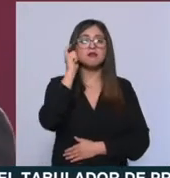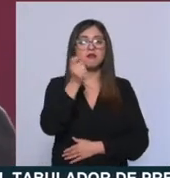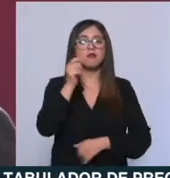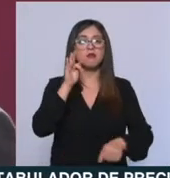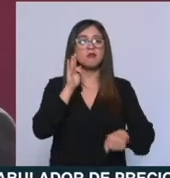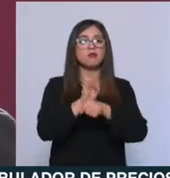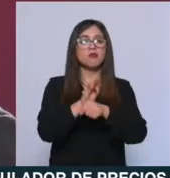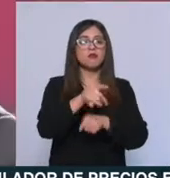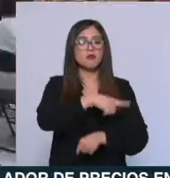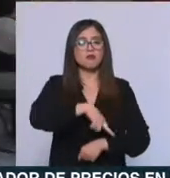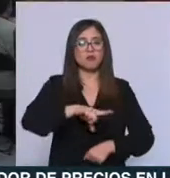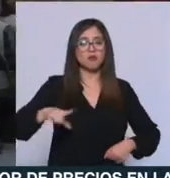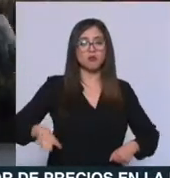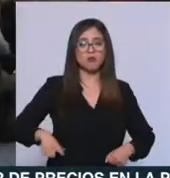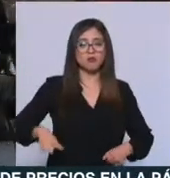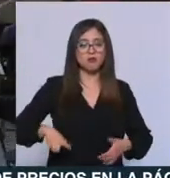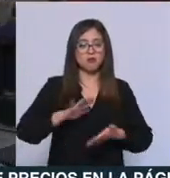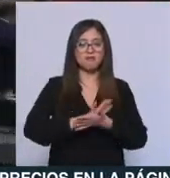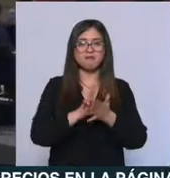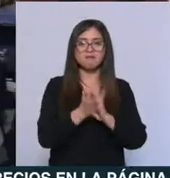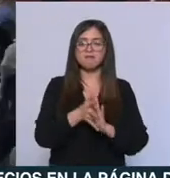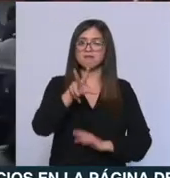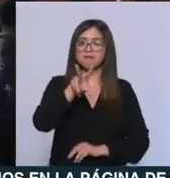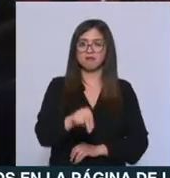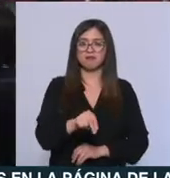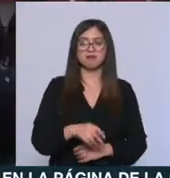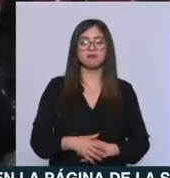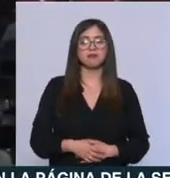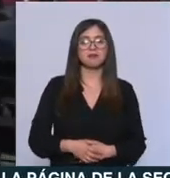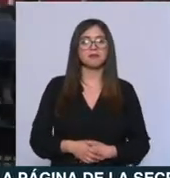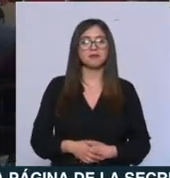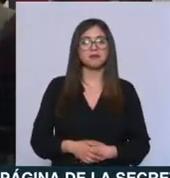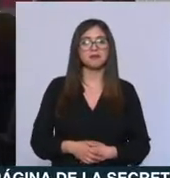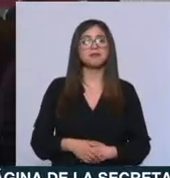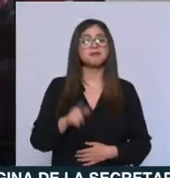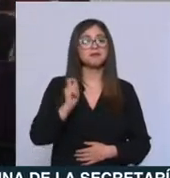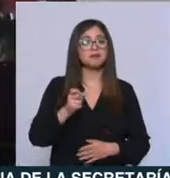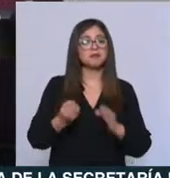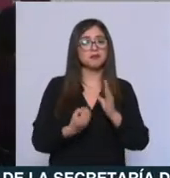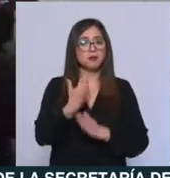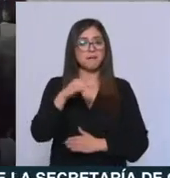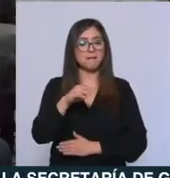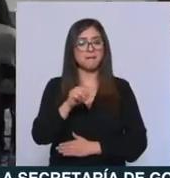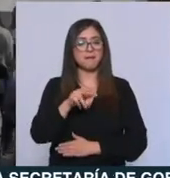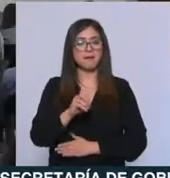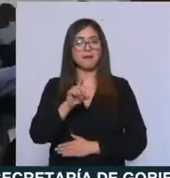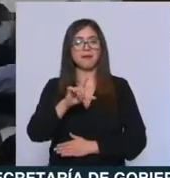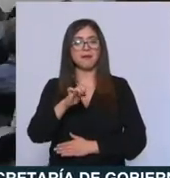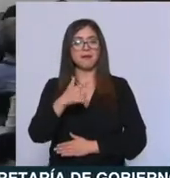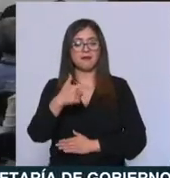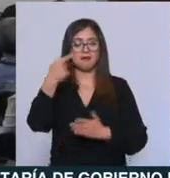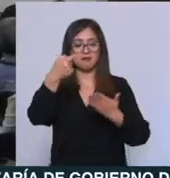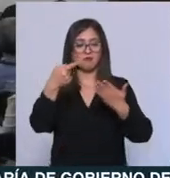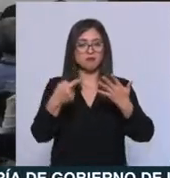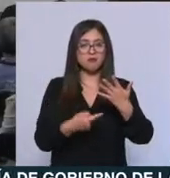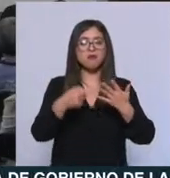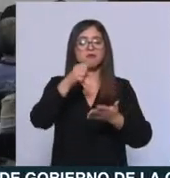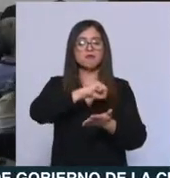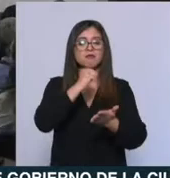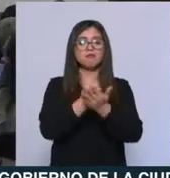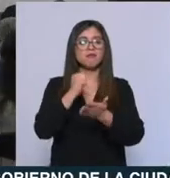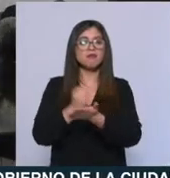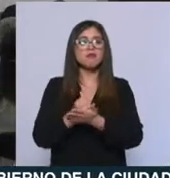protegidos por el gobierno. Dijo también que con el reciente aprobado marco legal, la elaboración de los contenidos educativos